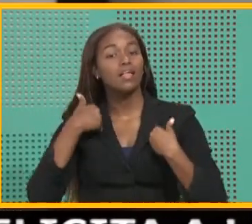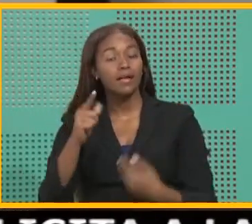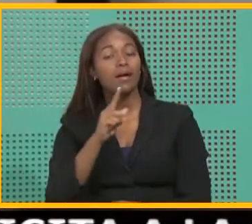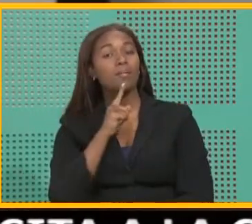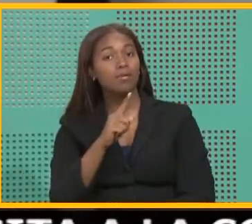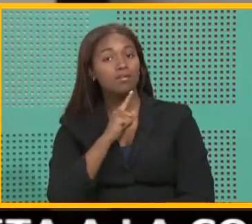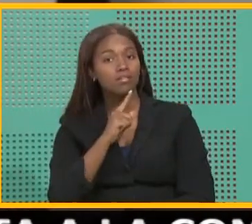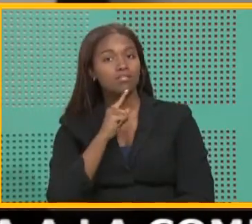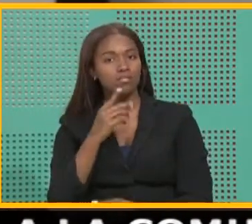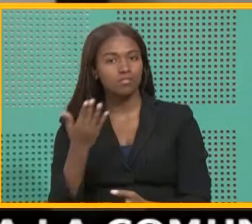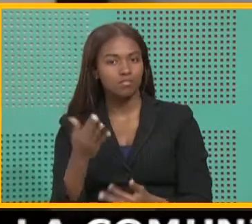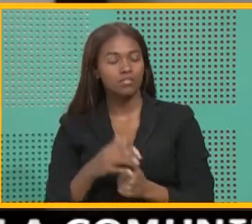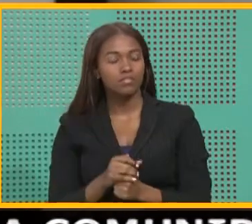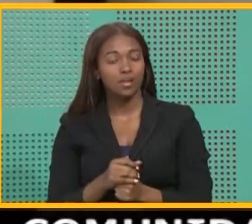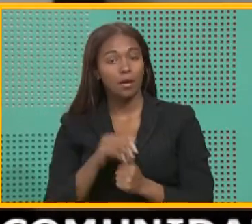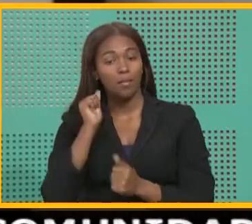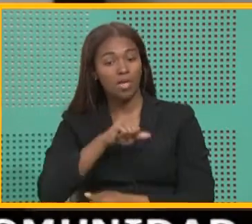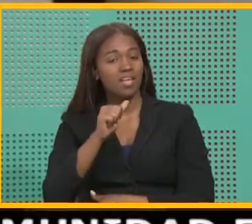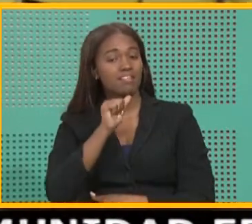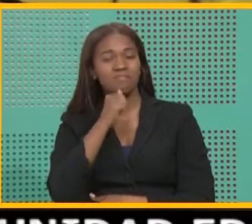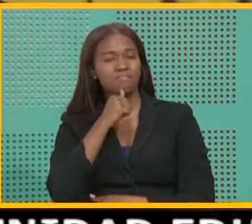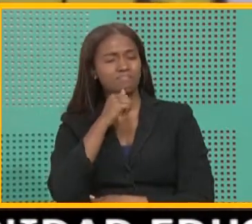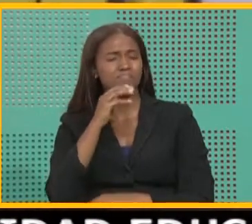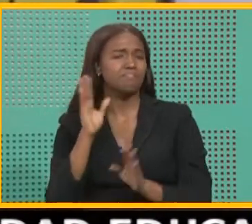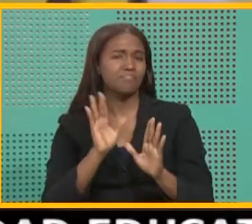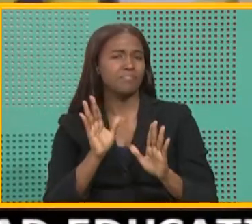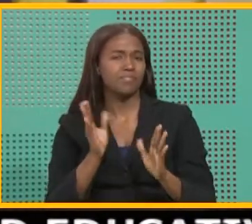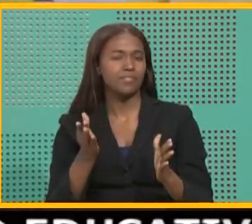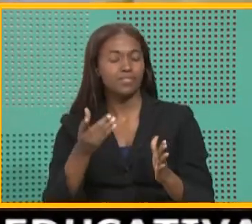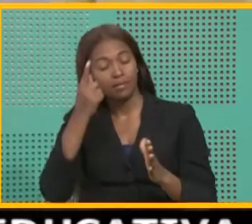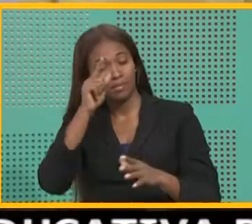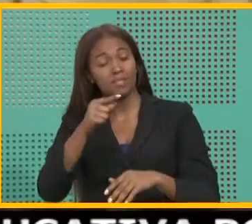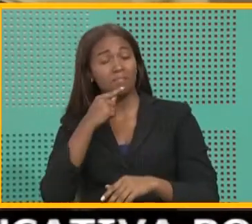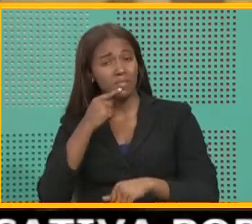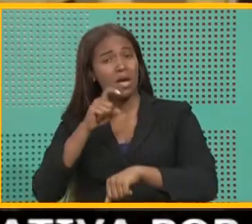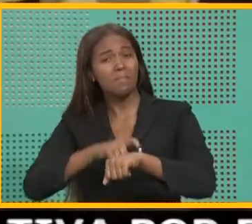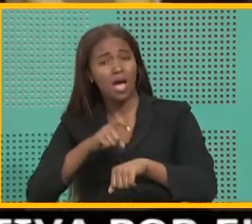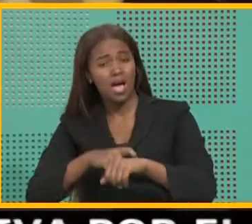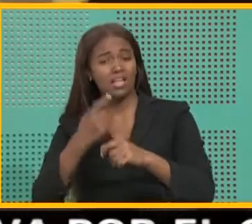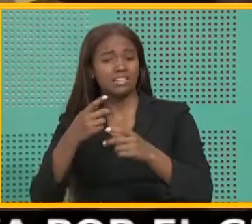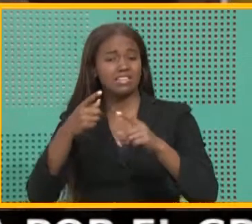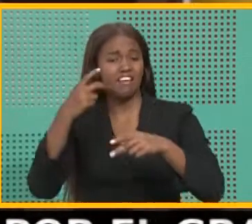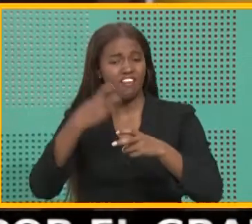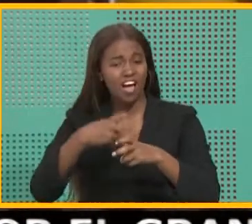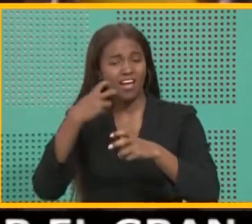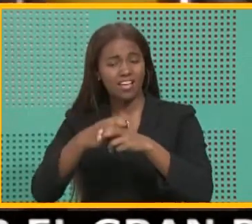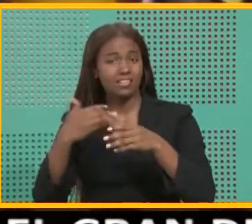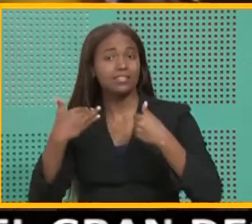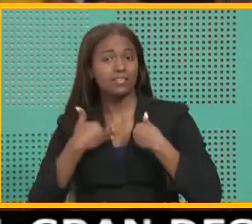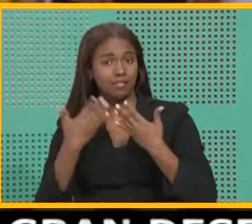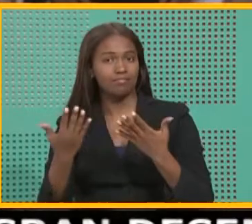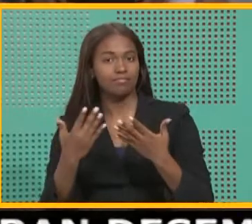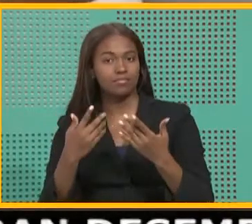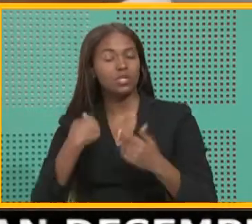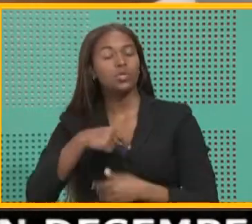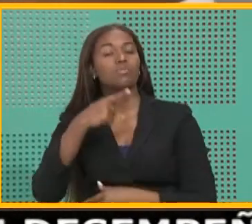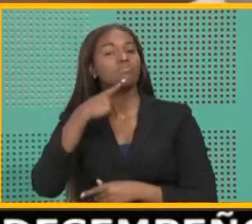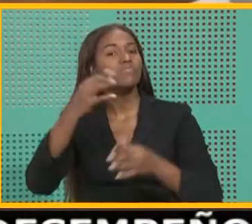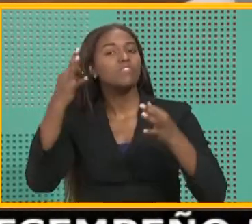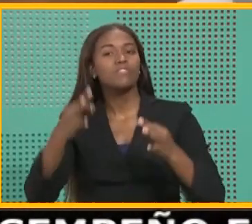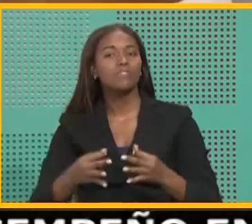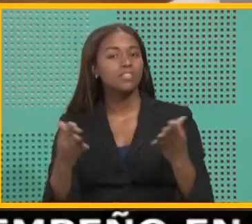realmente sufran menos en esos momentos difíciles que vienen cada año. Y hemos decidido